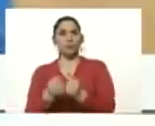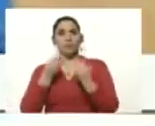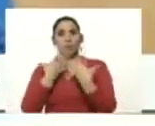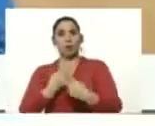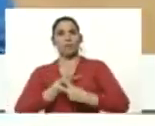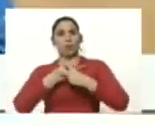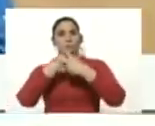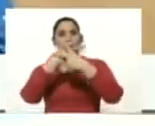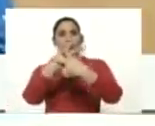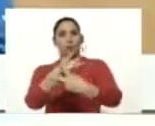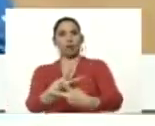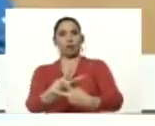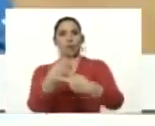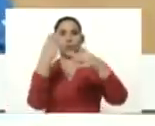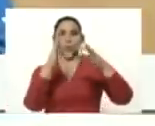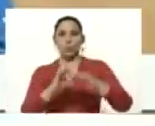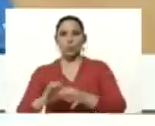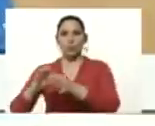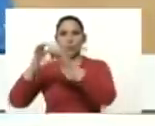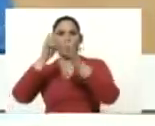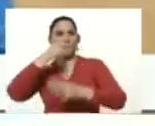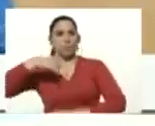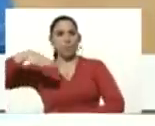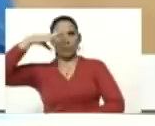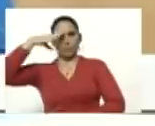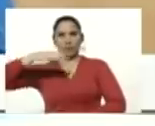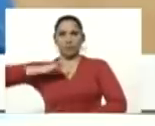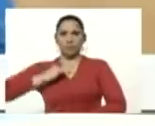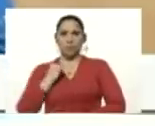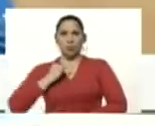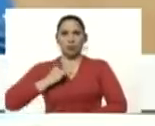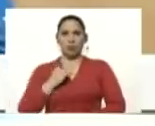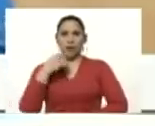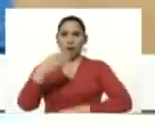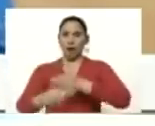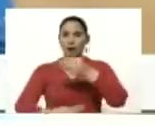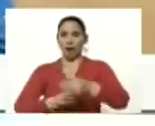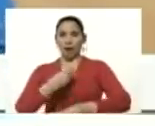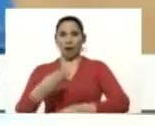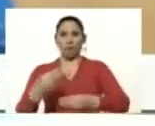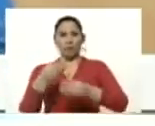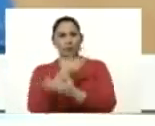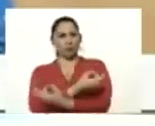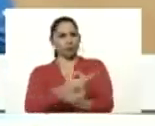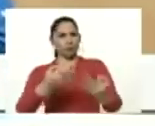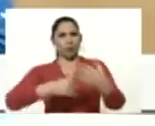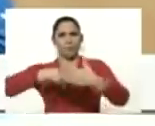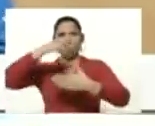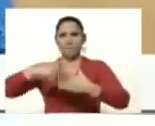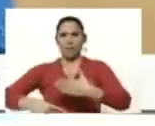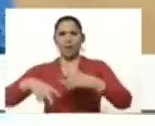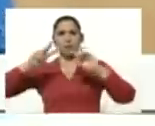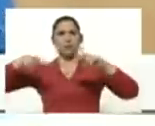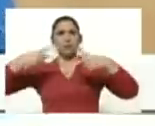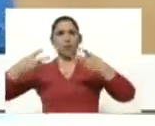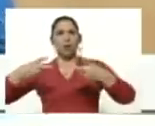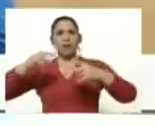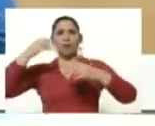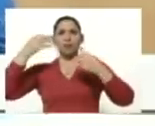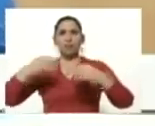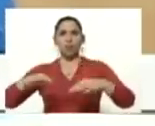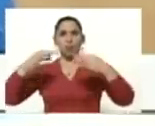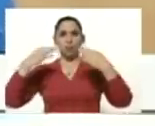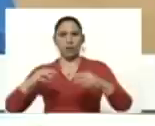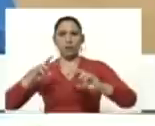voluntad y la unión cívico-militar policial, hagamos que sea un éxito el plan de nueva normalidad,